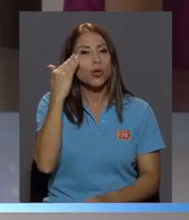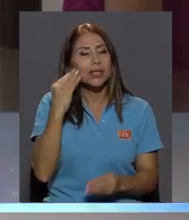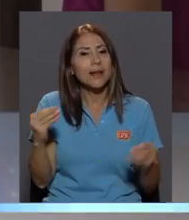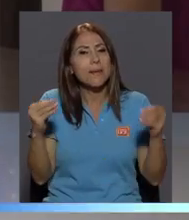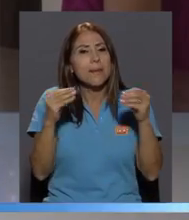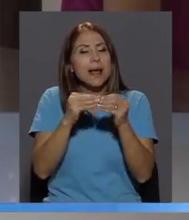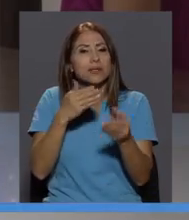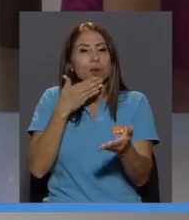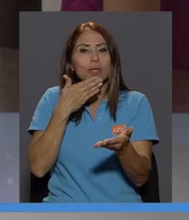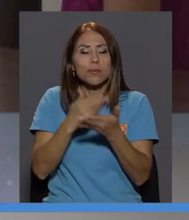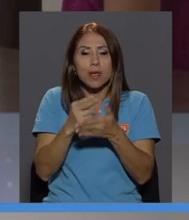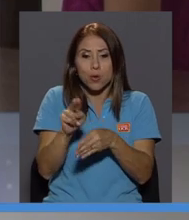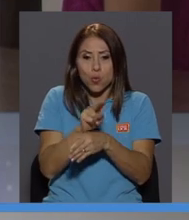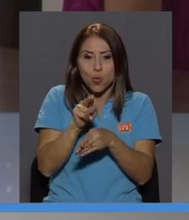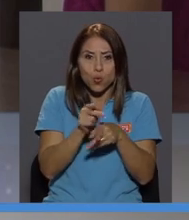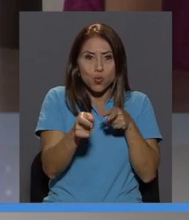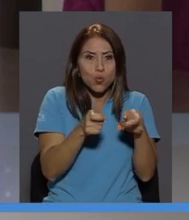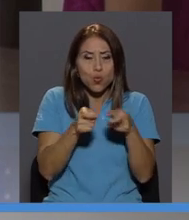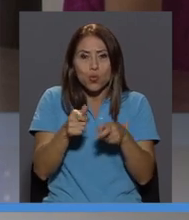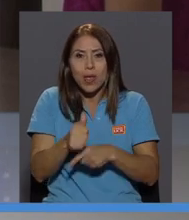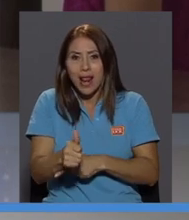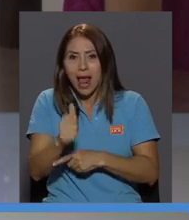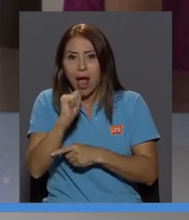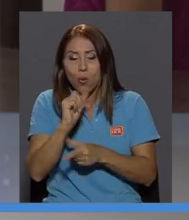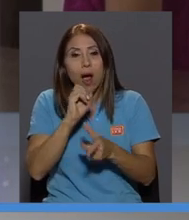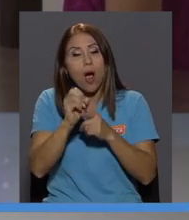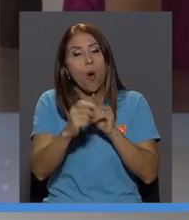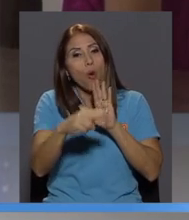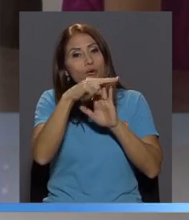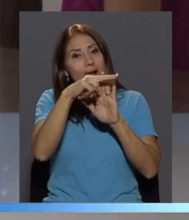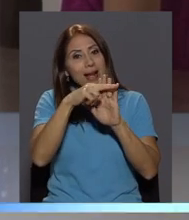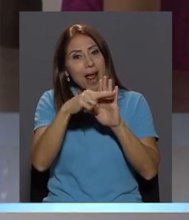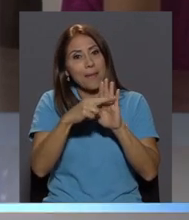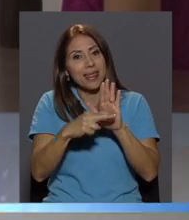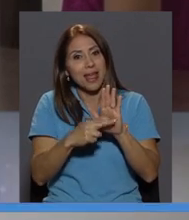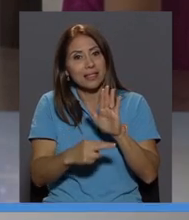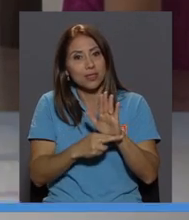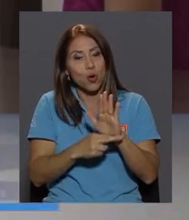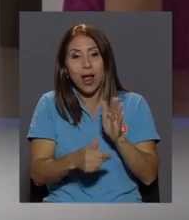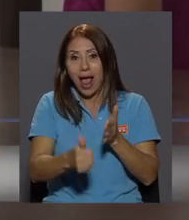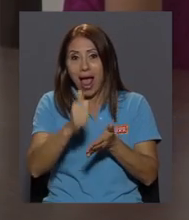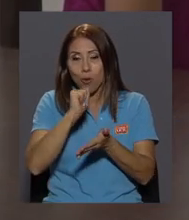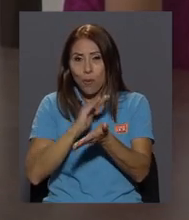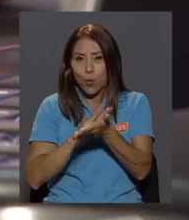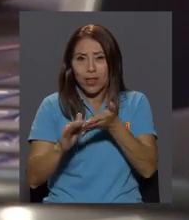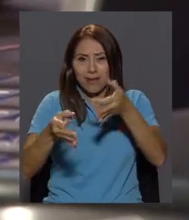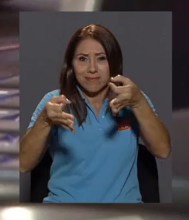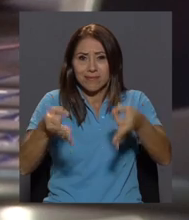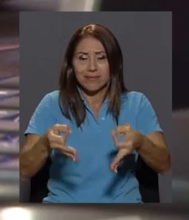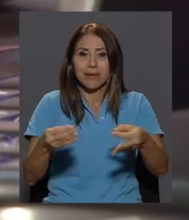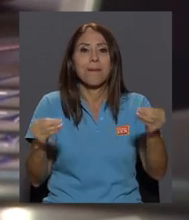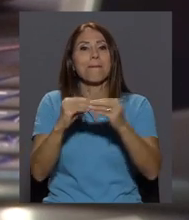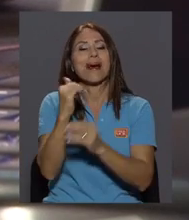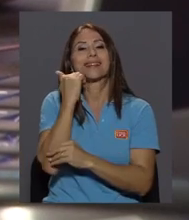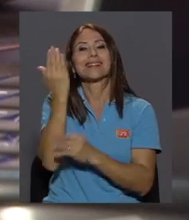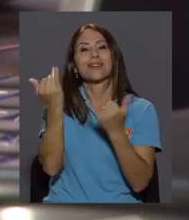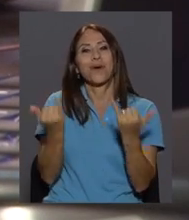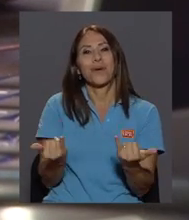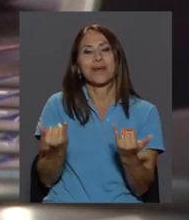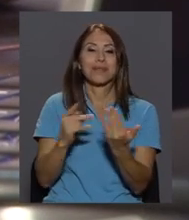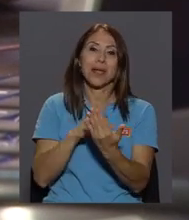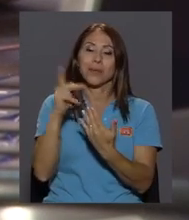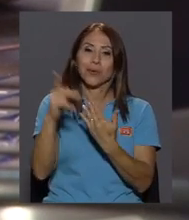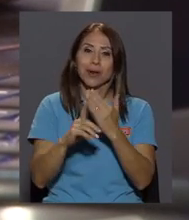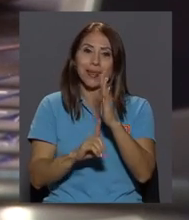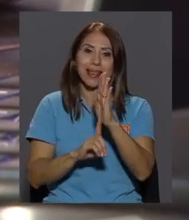conocer más sobre el buen manejo del recurso hídrico o la reglamentación en torno a la calidad del agua potable es ahora más sencillo.